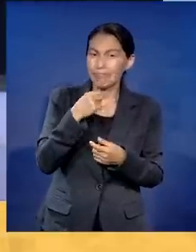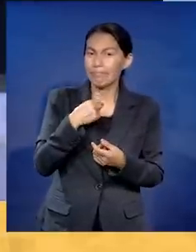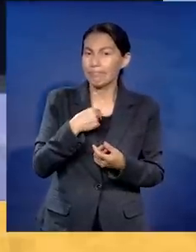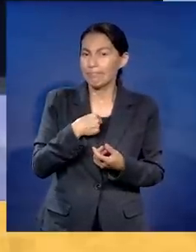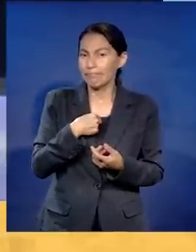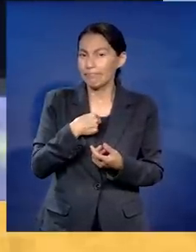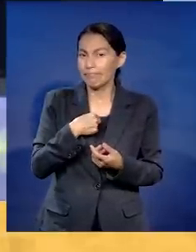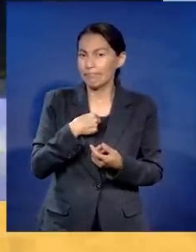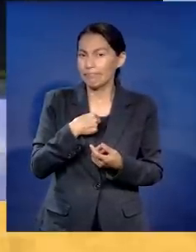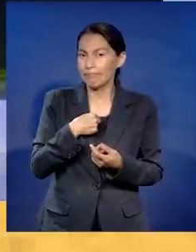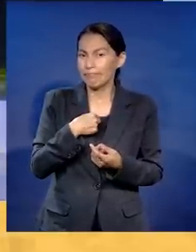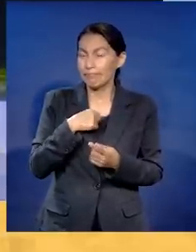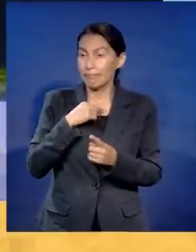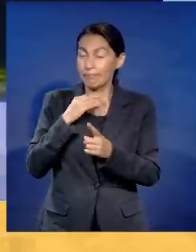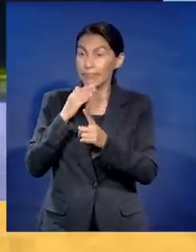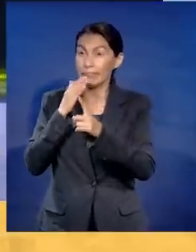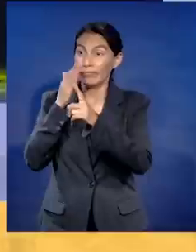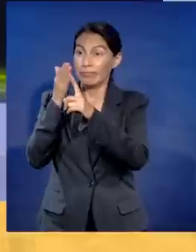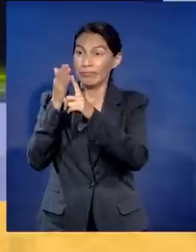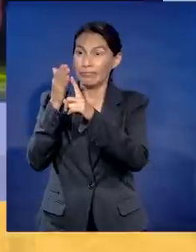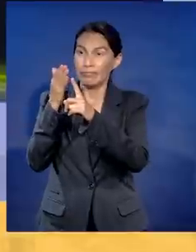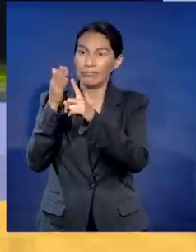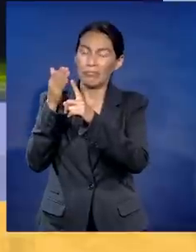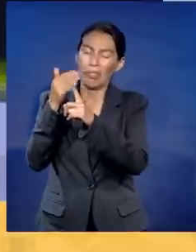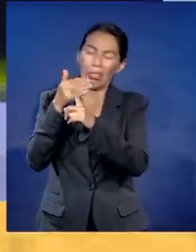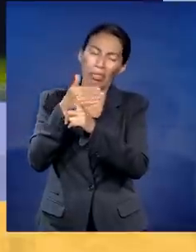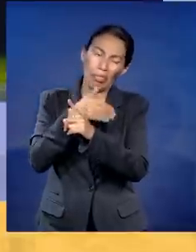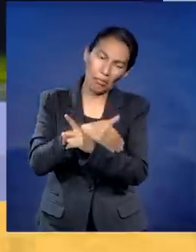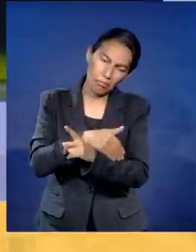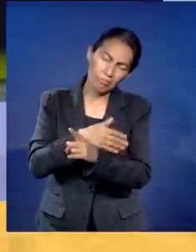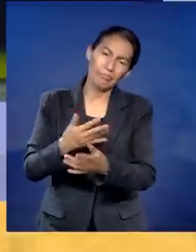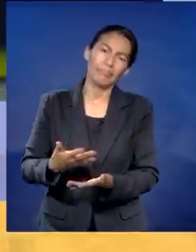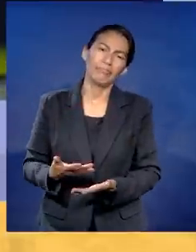tiene que ver con nuestras expectativas que se frustran.